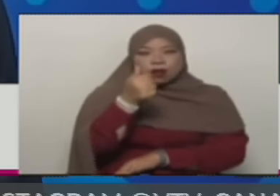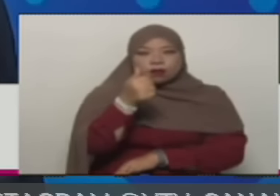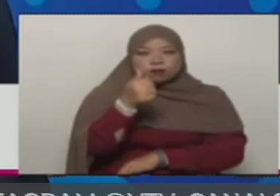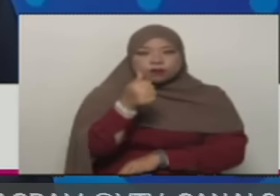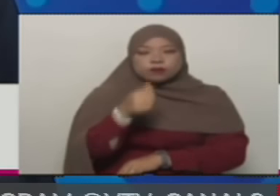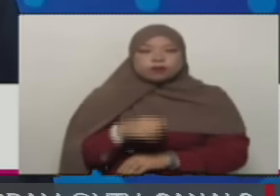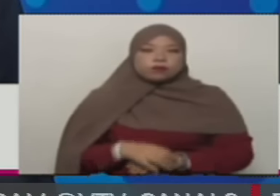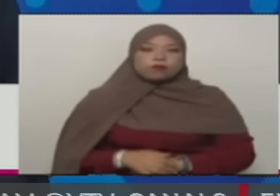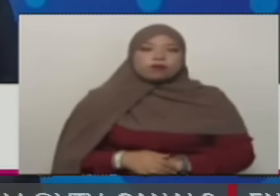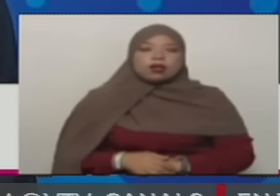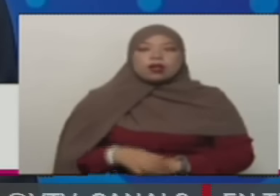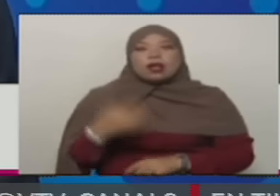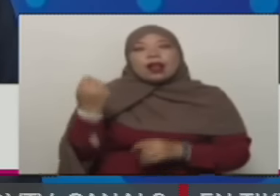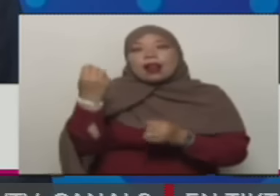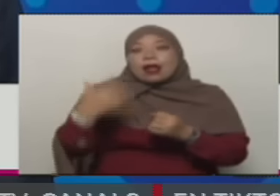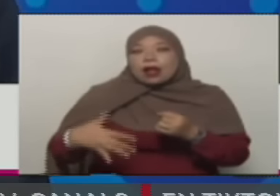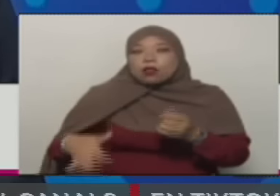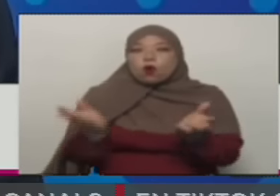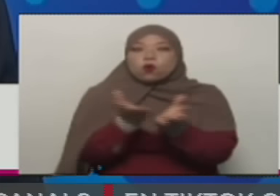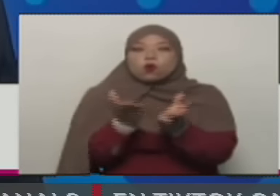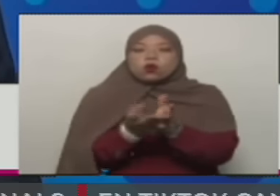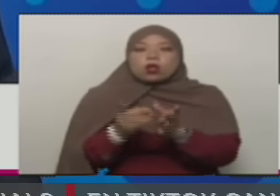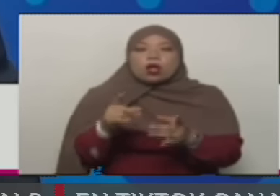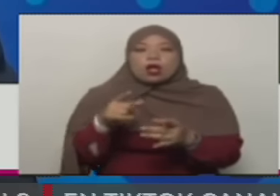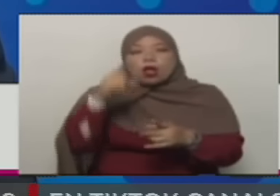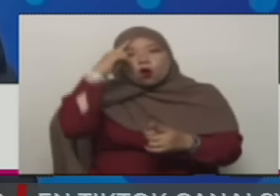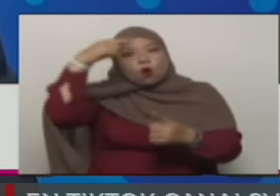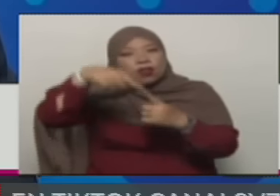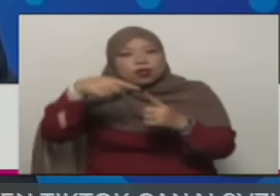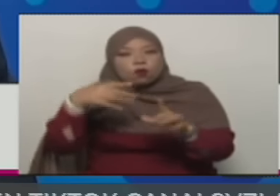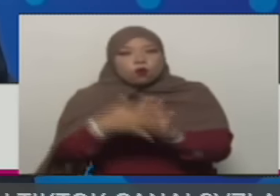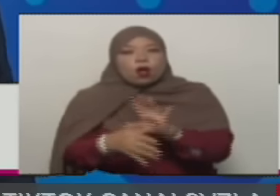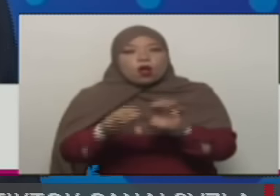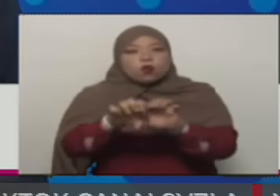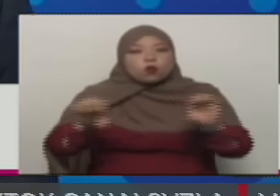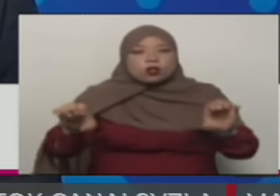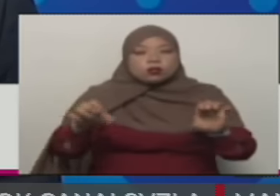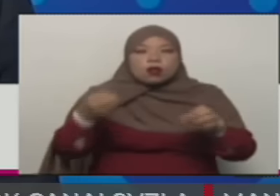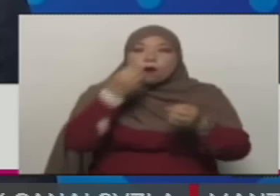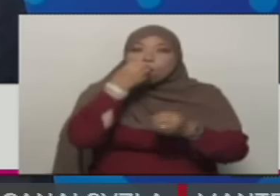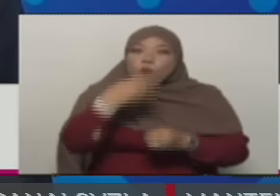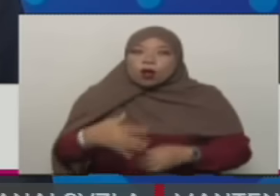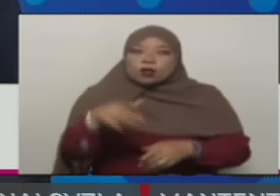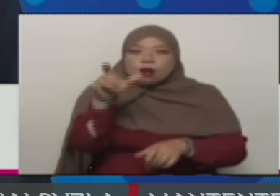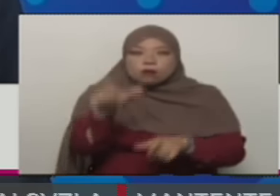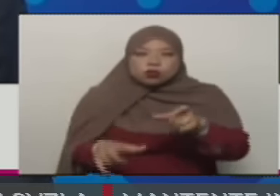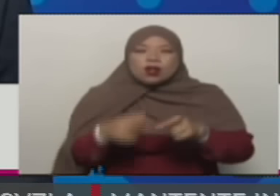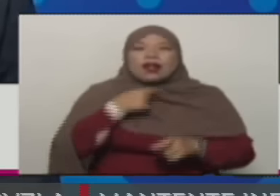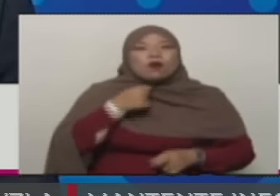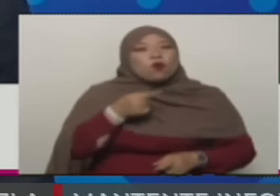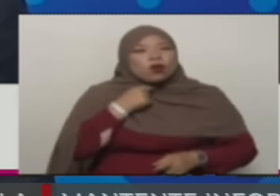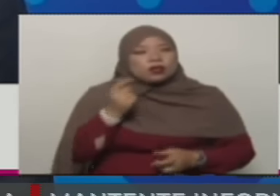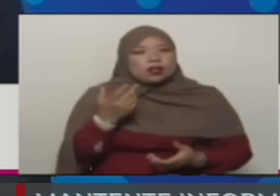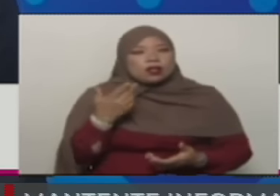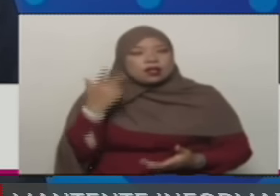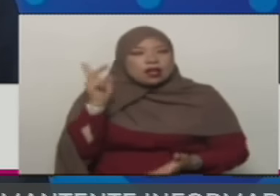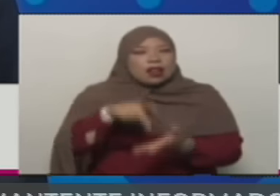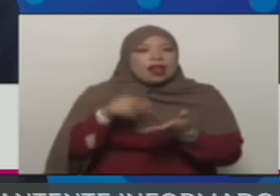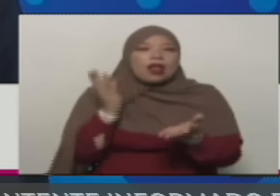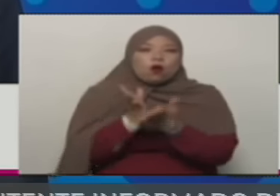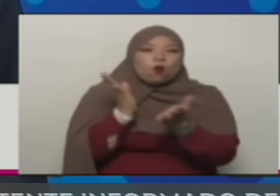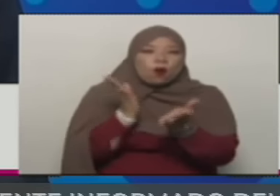elemento es la calidad, que la calidad creo que tiene dos perspectivas. Que la educación sea satisfactoria para el muchacho, que al muchacho le provoque estar en la